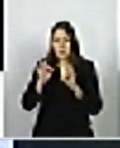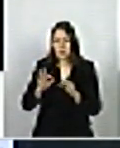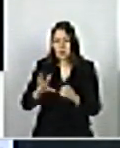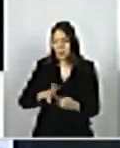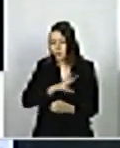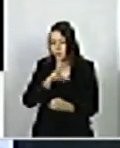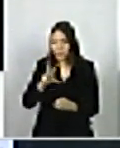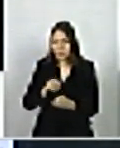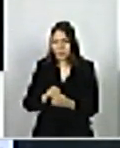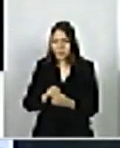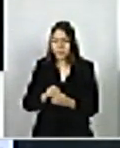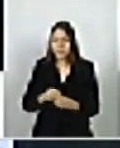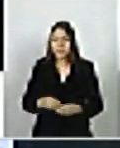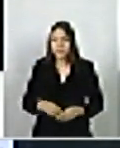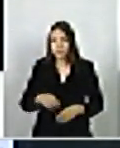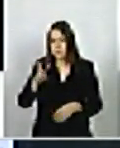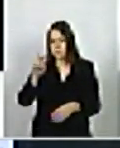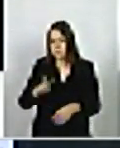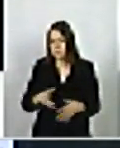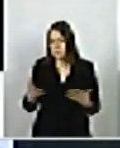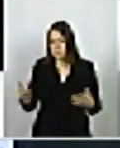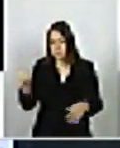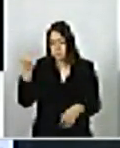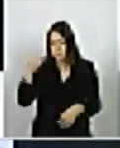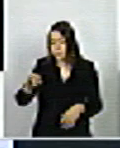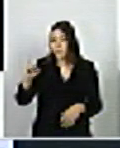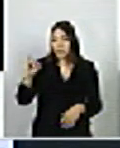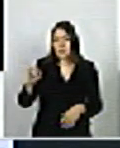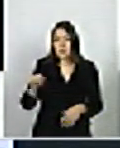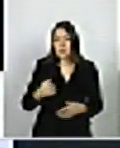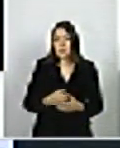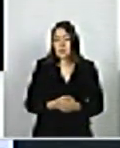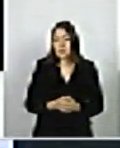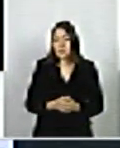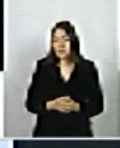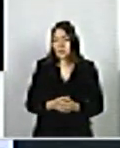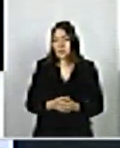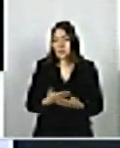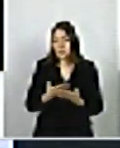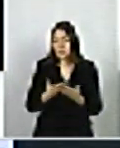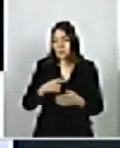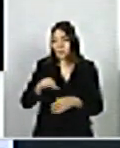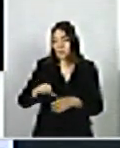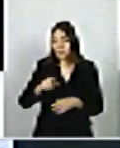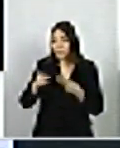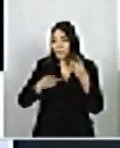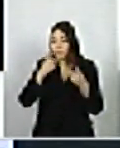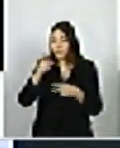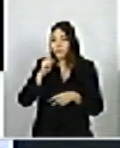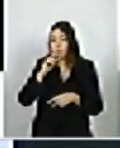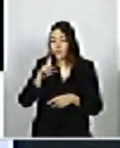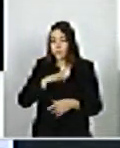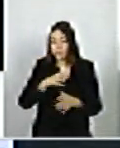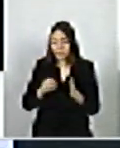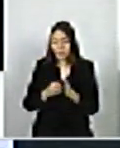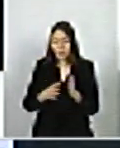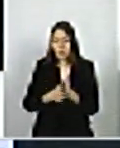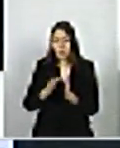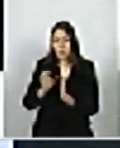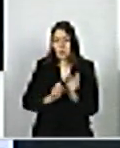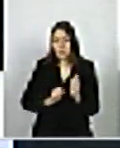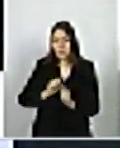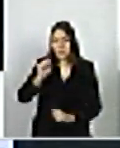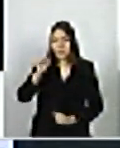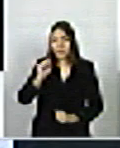Es absurdo, y lo digo, que sigamos diciendo hoy que los mandatos de la Constitución,